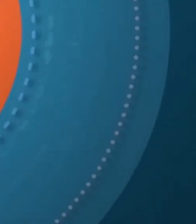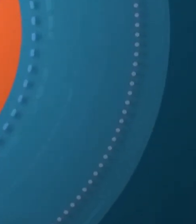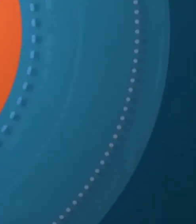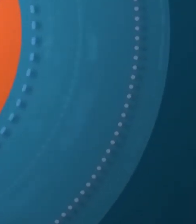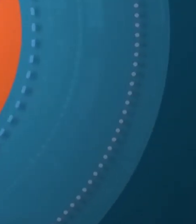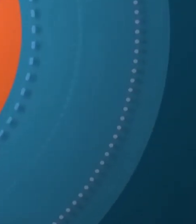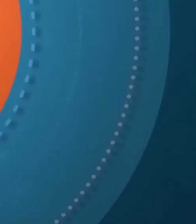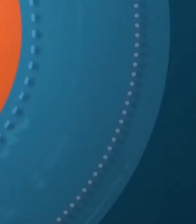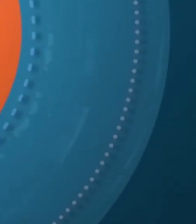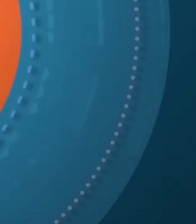¡Gracias!